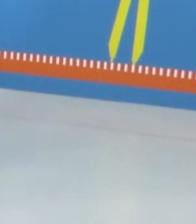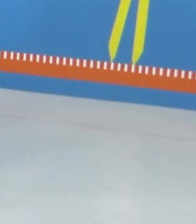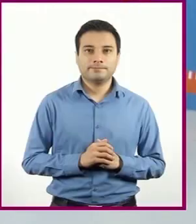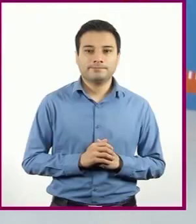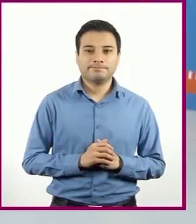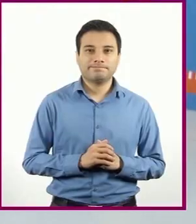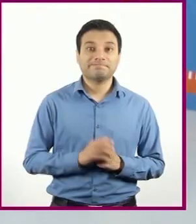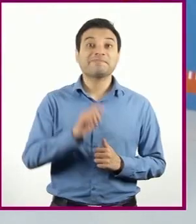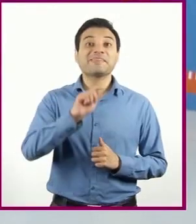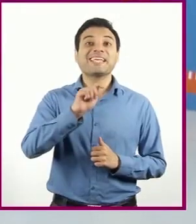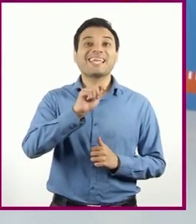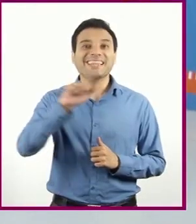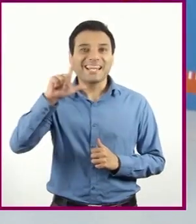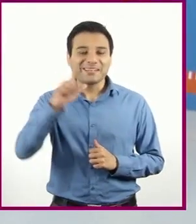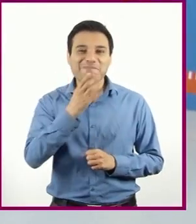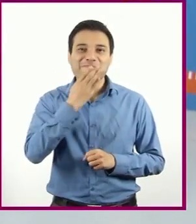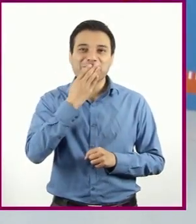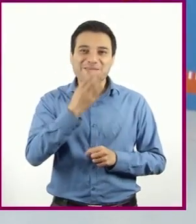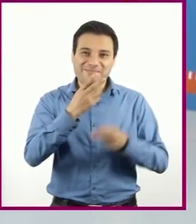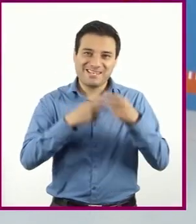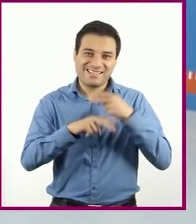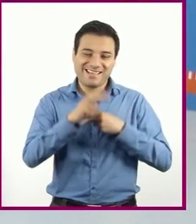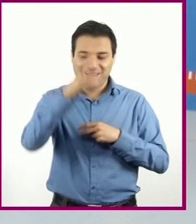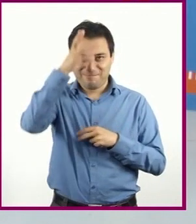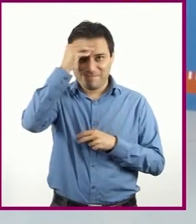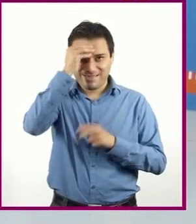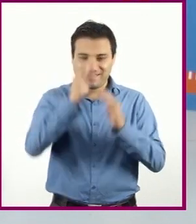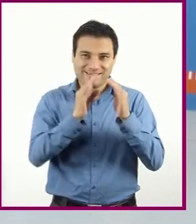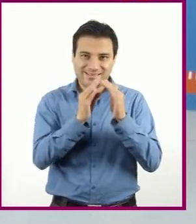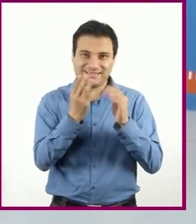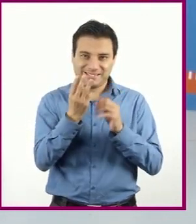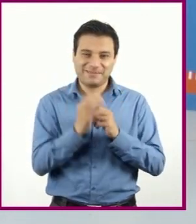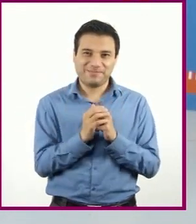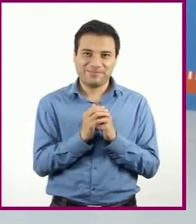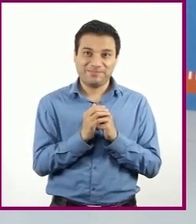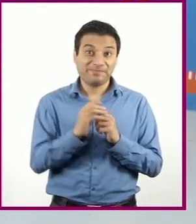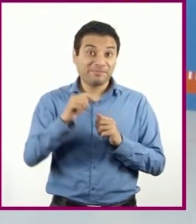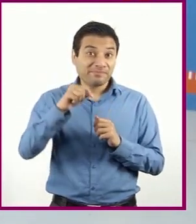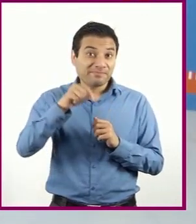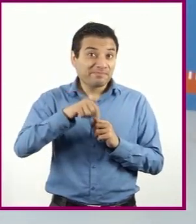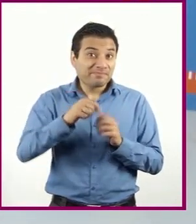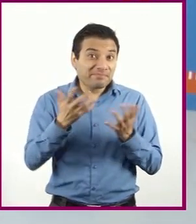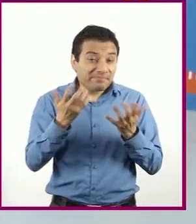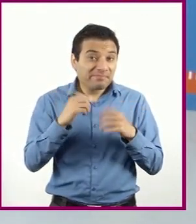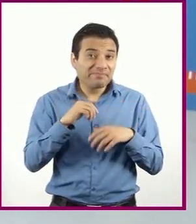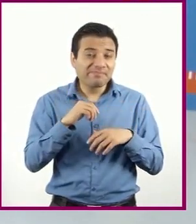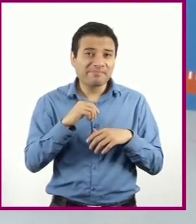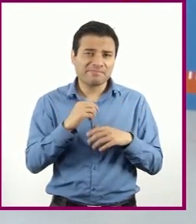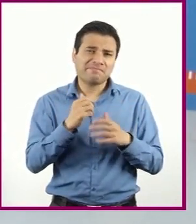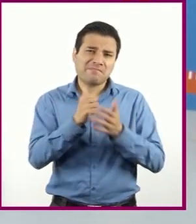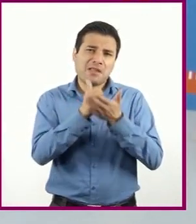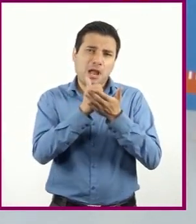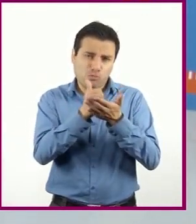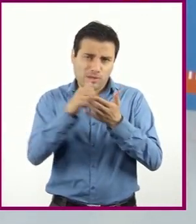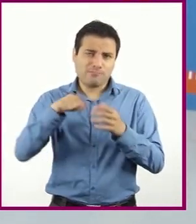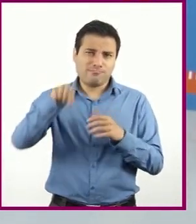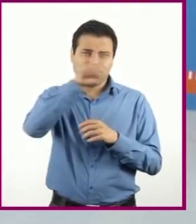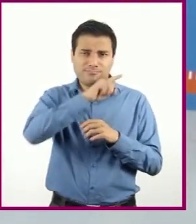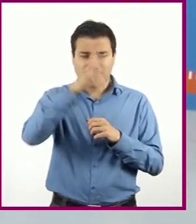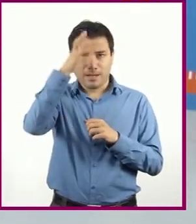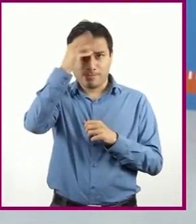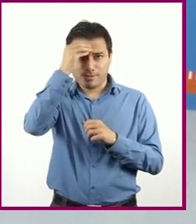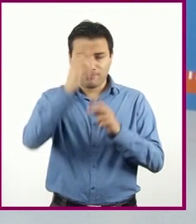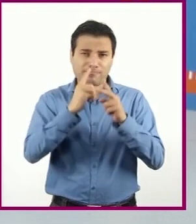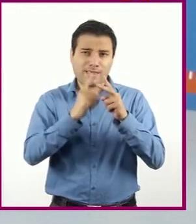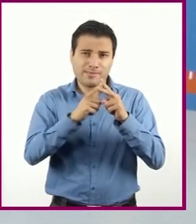¿Qué tal? Les damos la bienvenida a Aprende en Casa 3. Este espacio está dedicado a favorecer el aprendizaje de las matemáticas